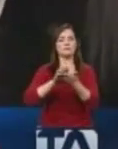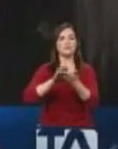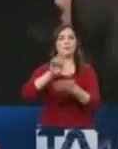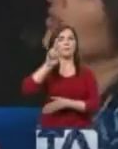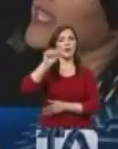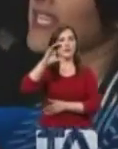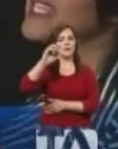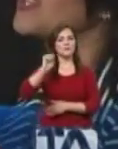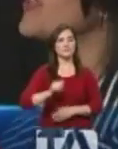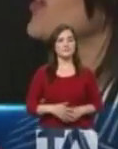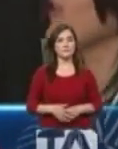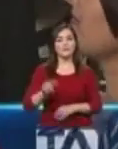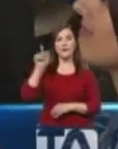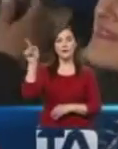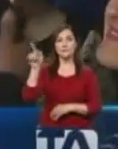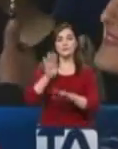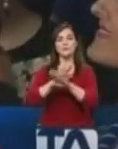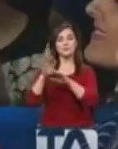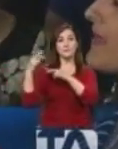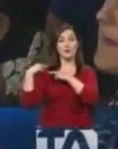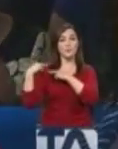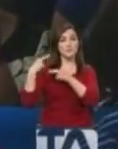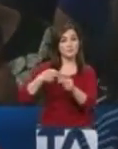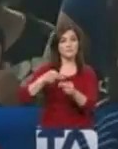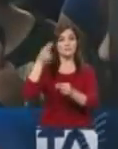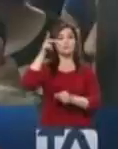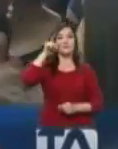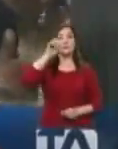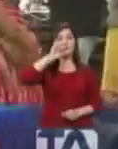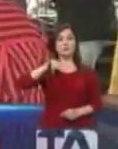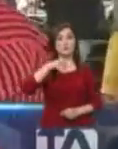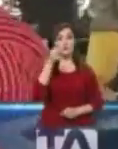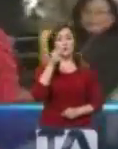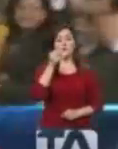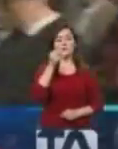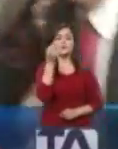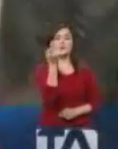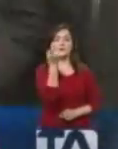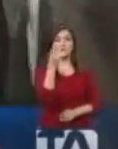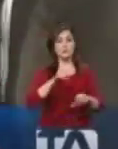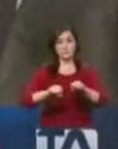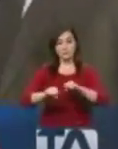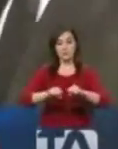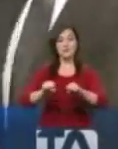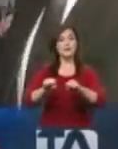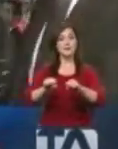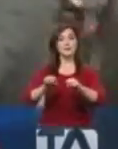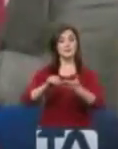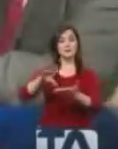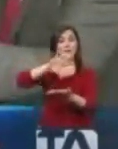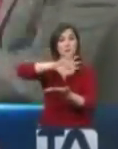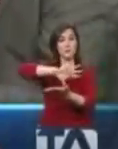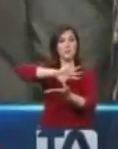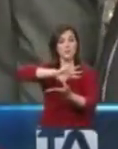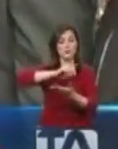El fiscal general Galo Chiriboga abandonará el cargo este jueves 11 de mayo, cuando la Asamblea posesione a su